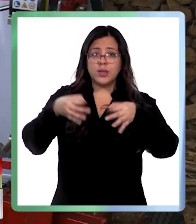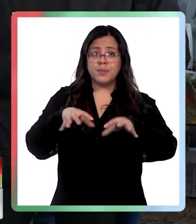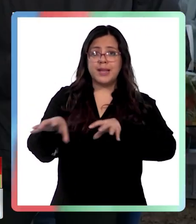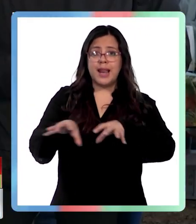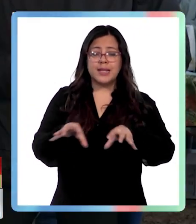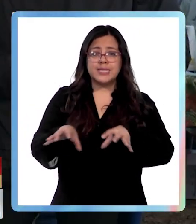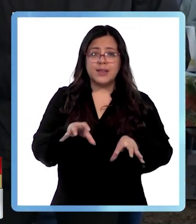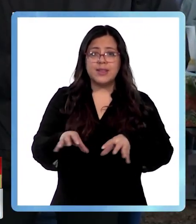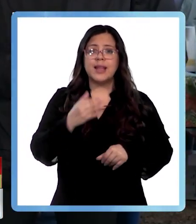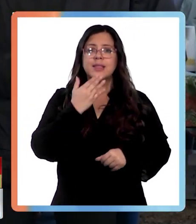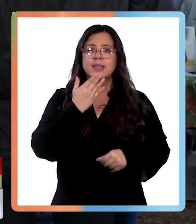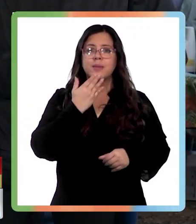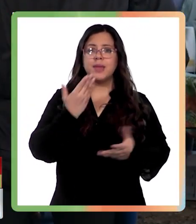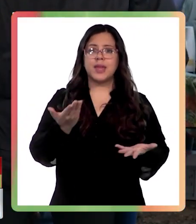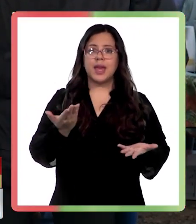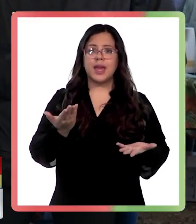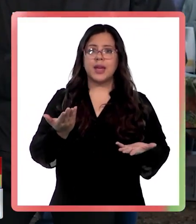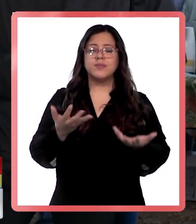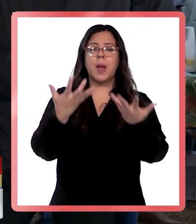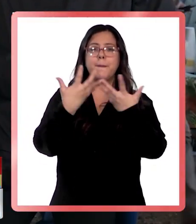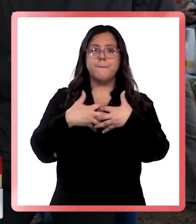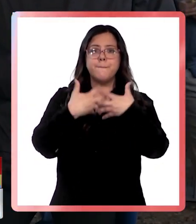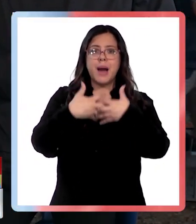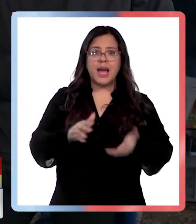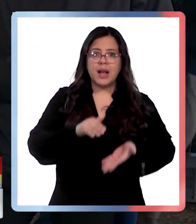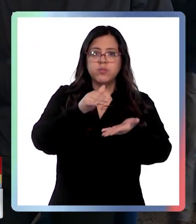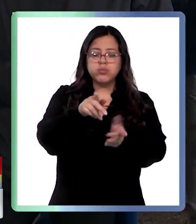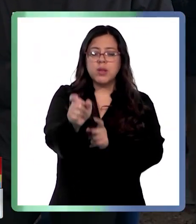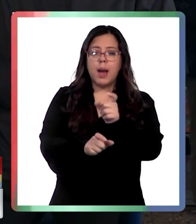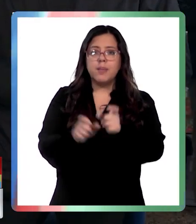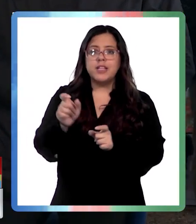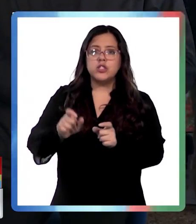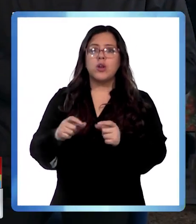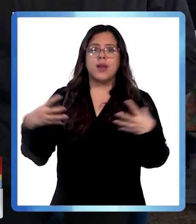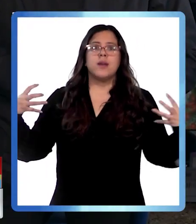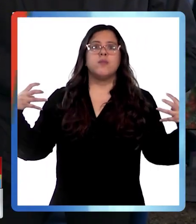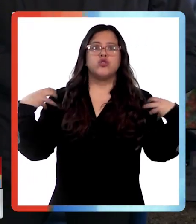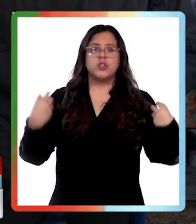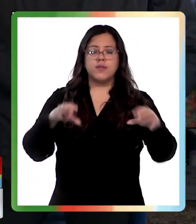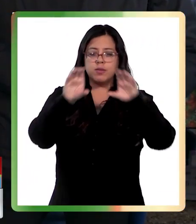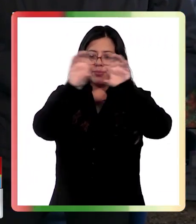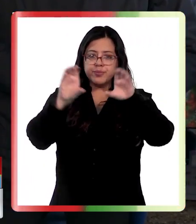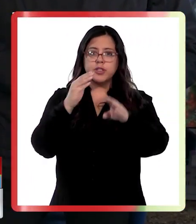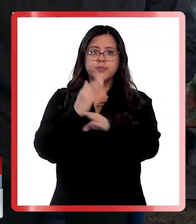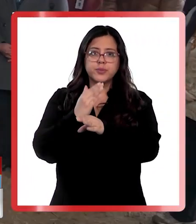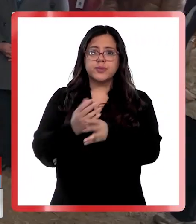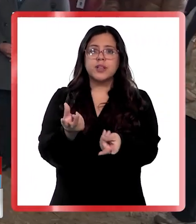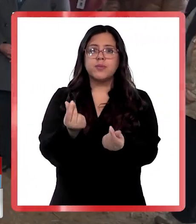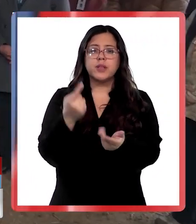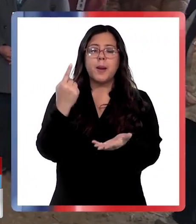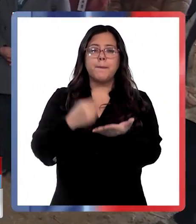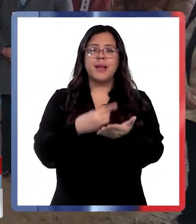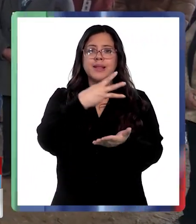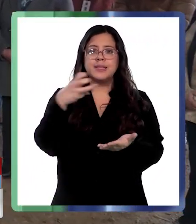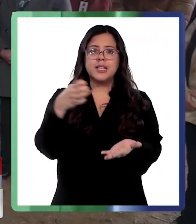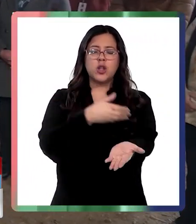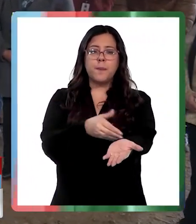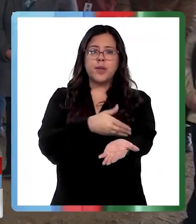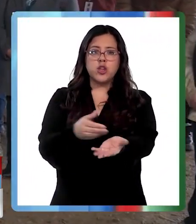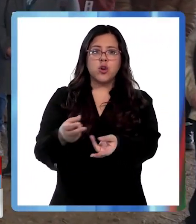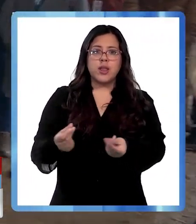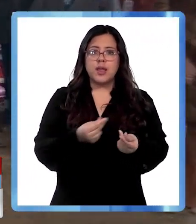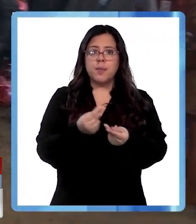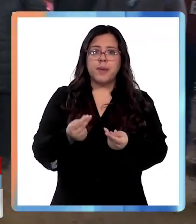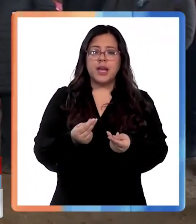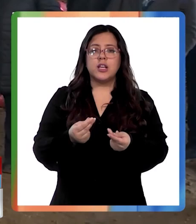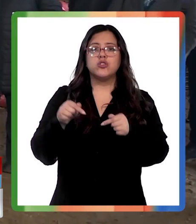esta actividad, también hizo entrega de maquinaria a productores de leña, iniciativa que contempla un financiamiento de 1.300